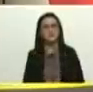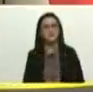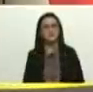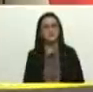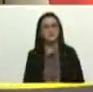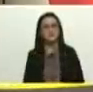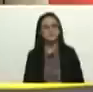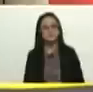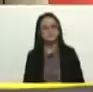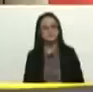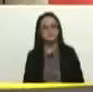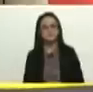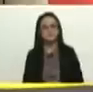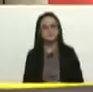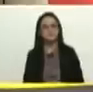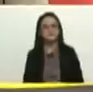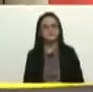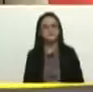todos los